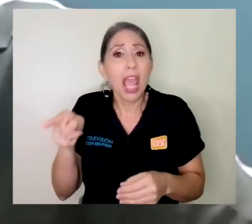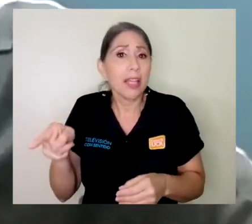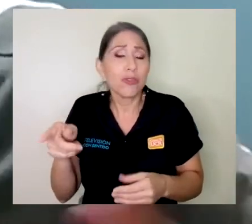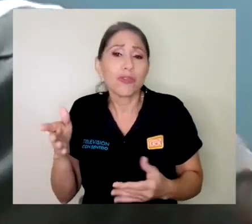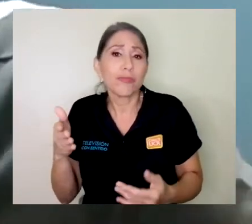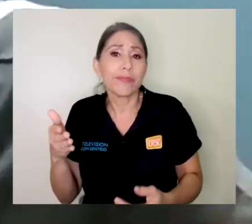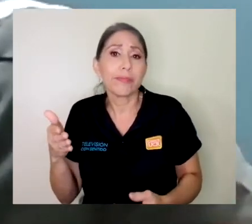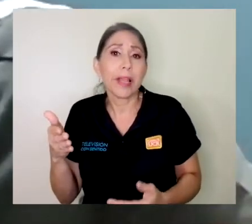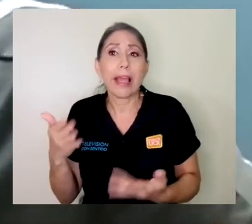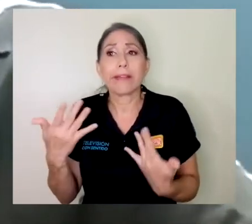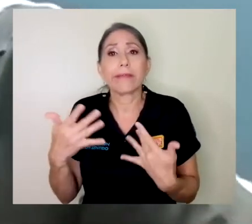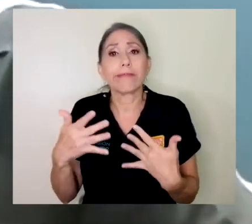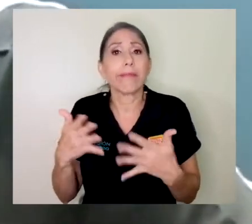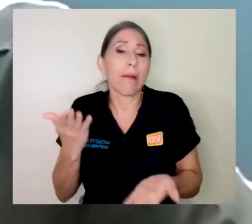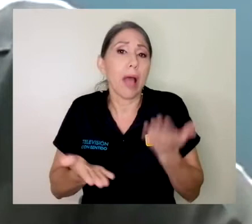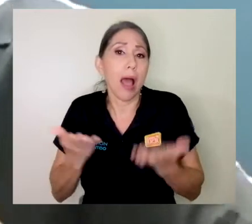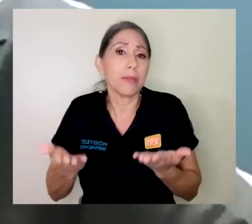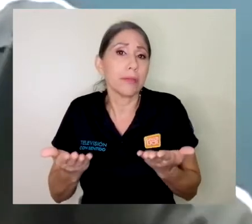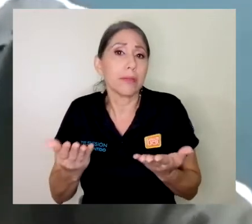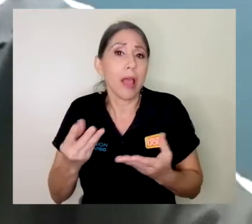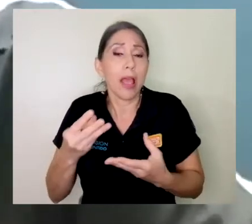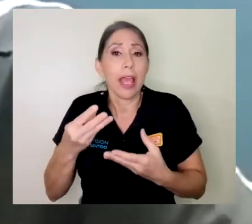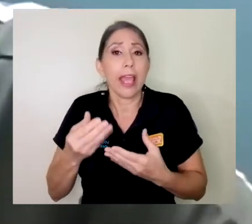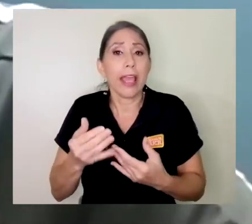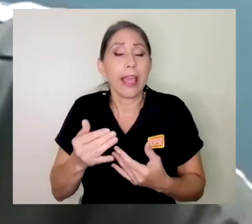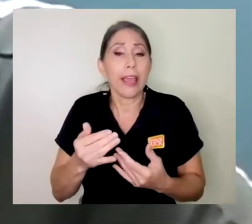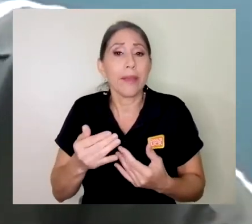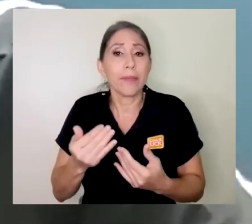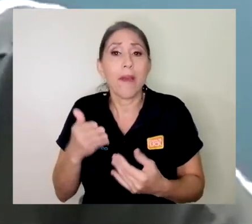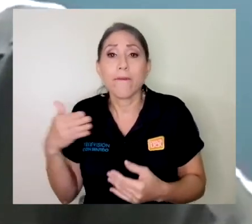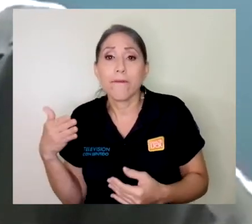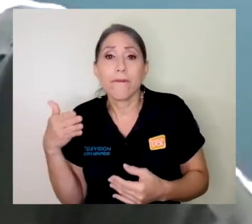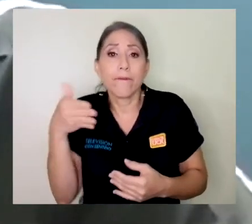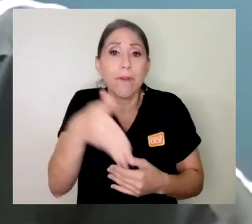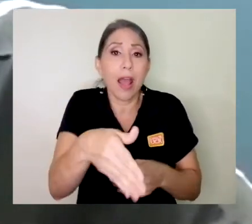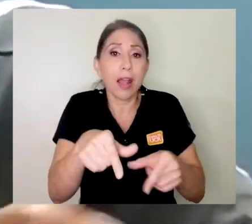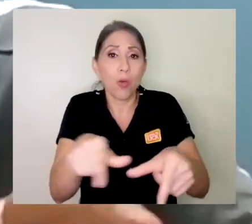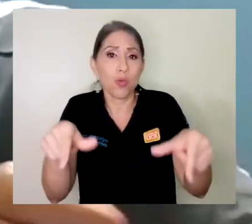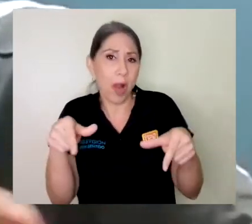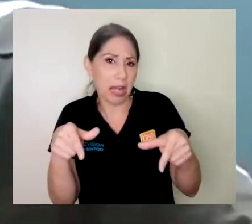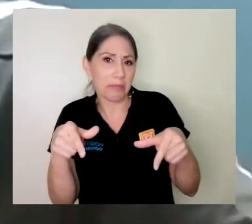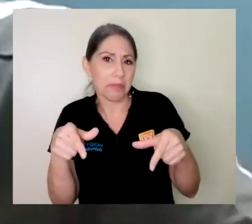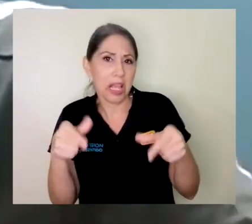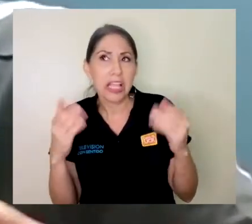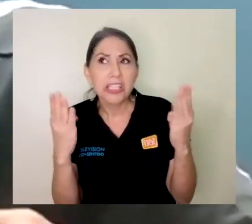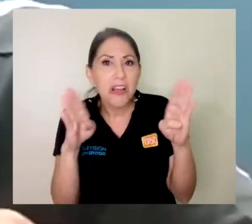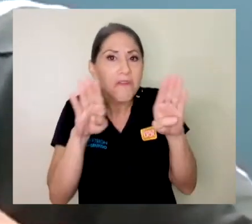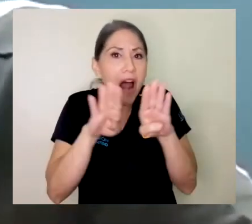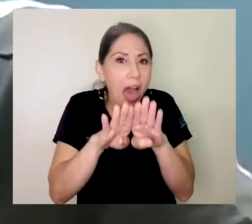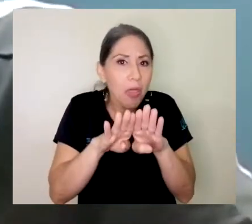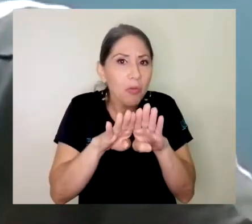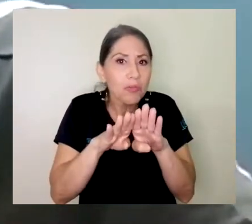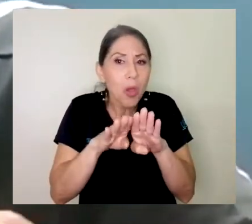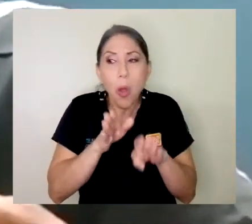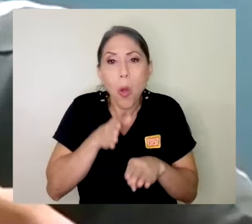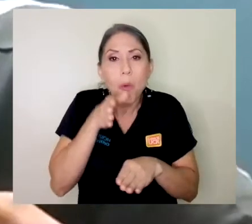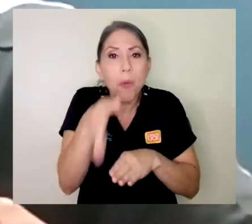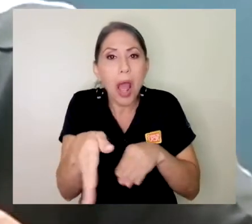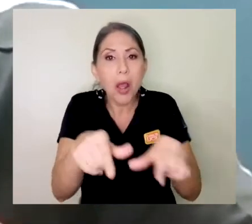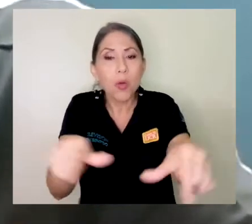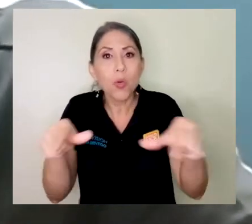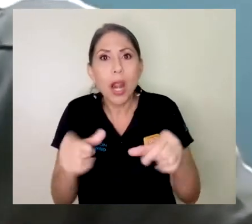acuden a un lugar con esas condiciones como las que yo les acabo de mencionar, lugar cerrado,